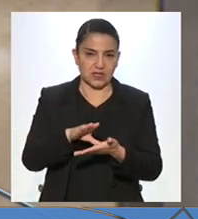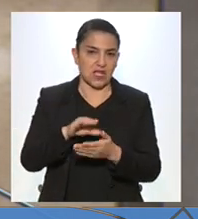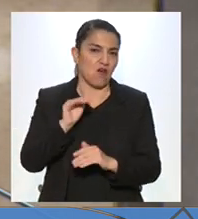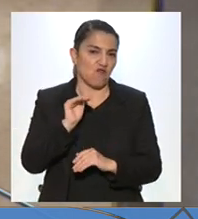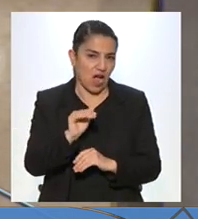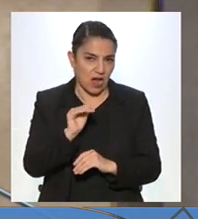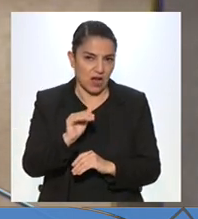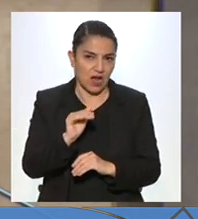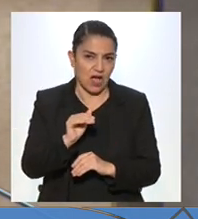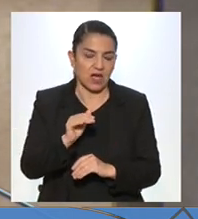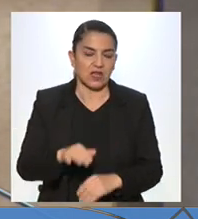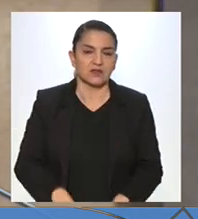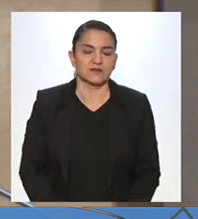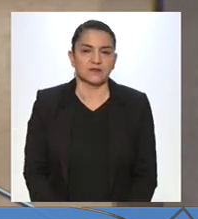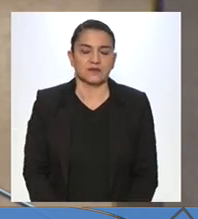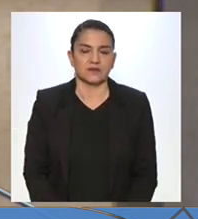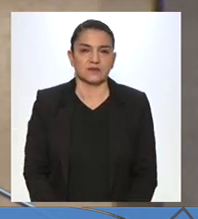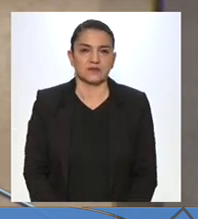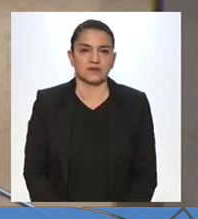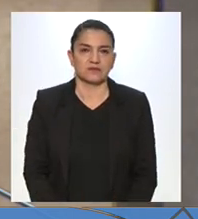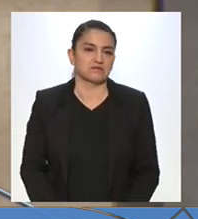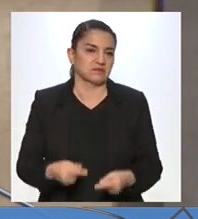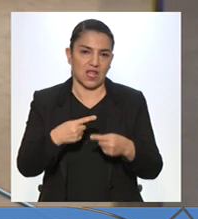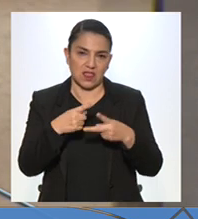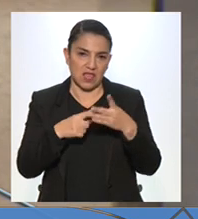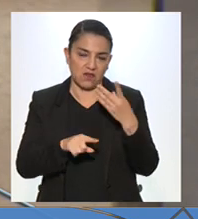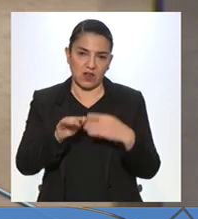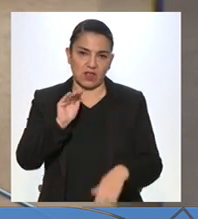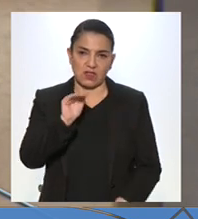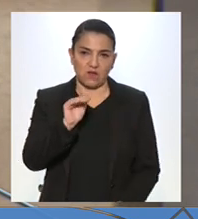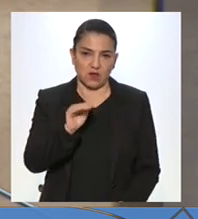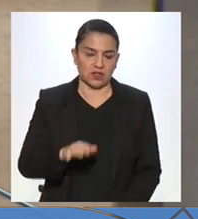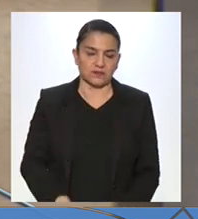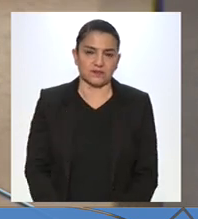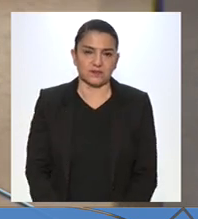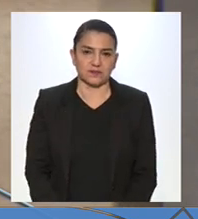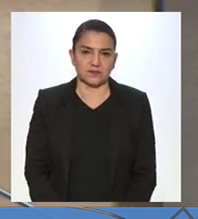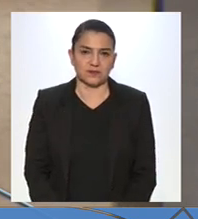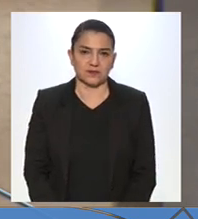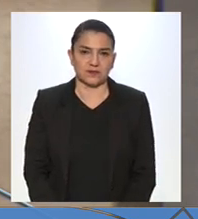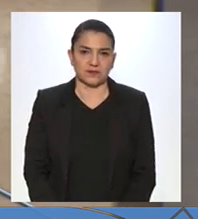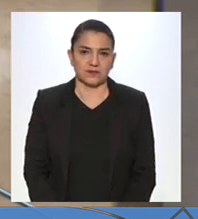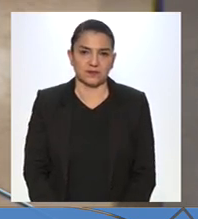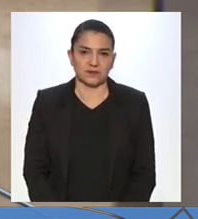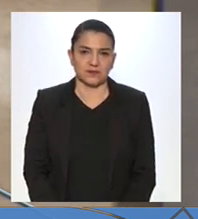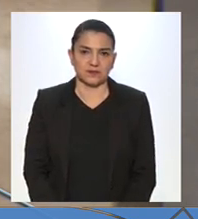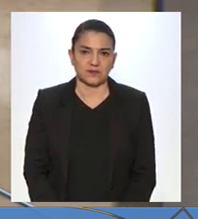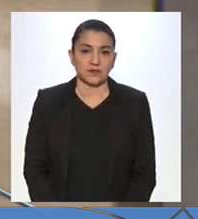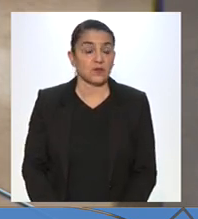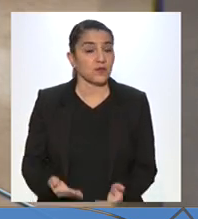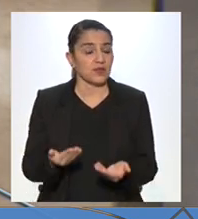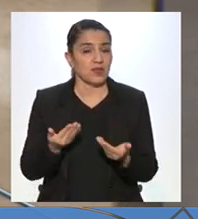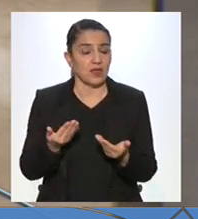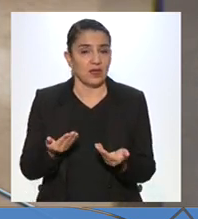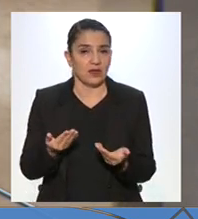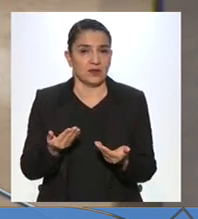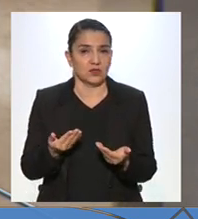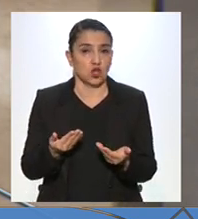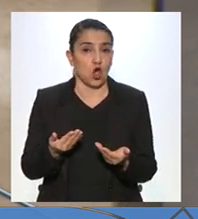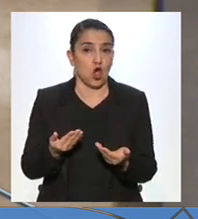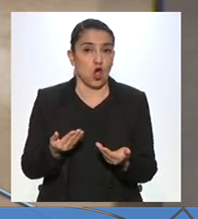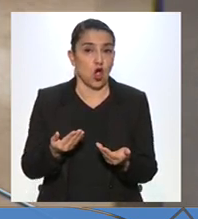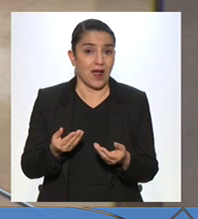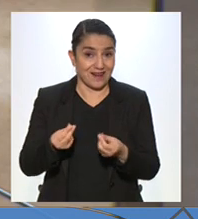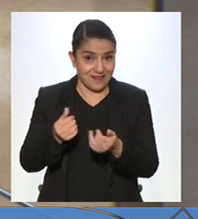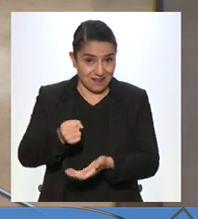cuentas bancarias, cuentas a la vista o depósitos de corto plazo. Eso, en términos de recursos,